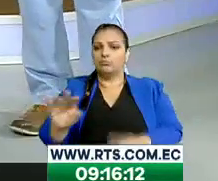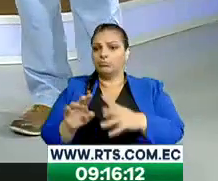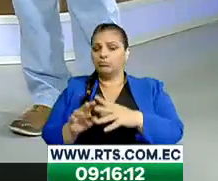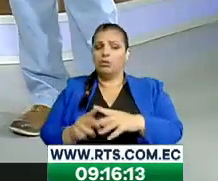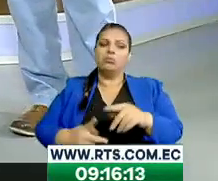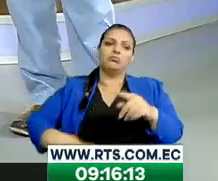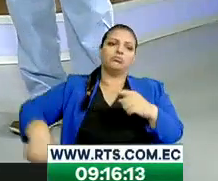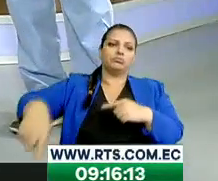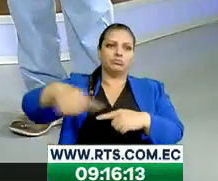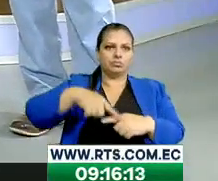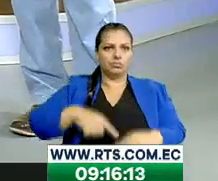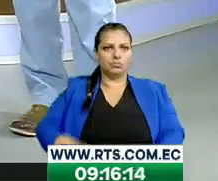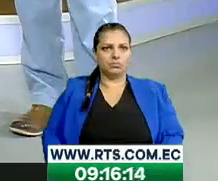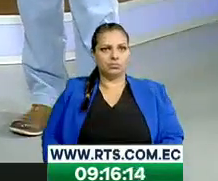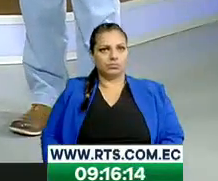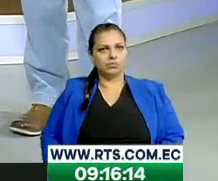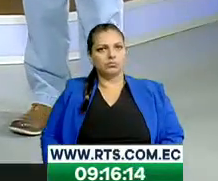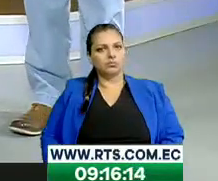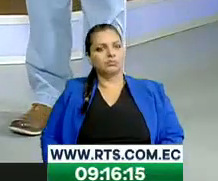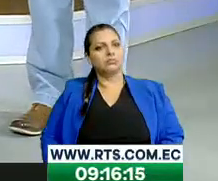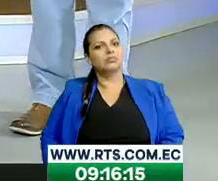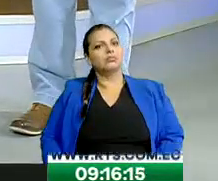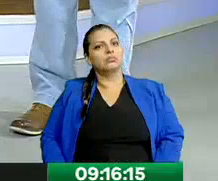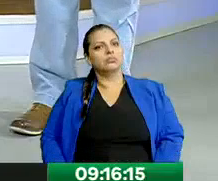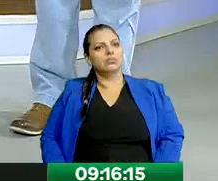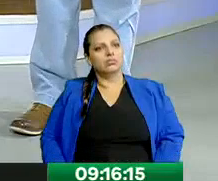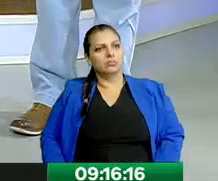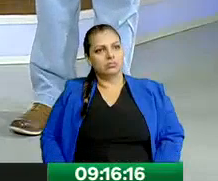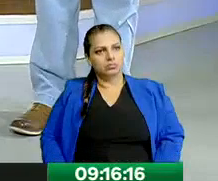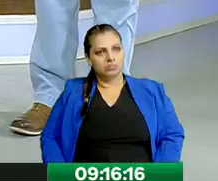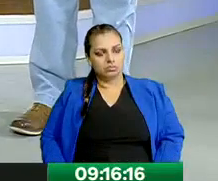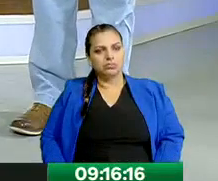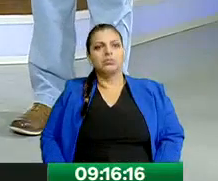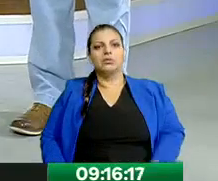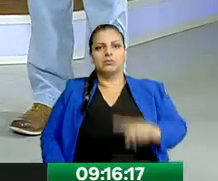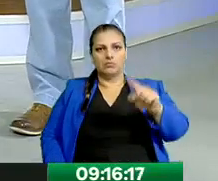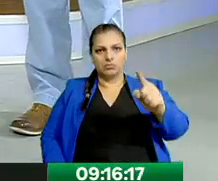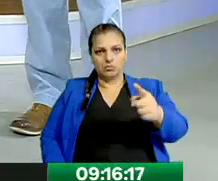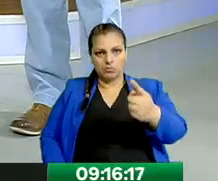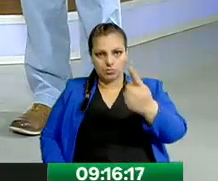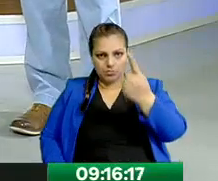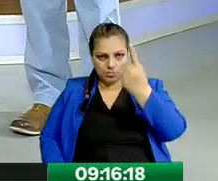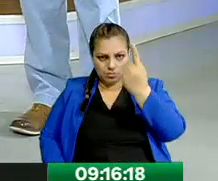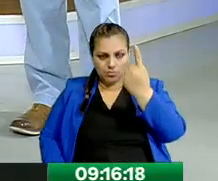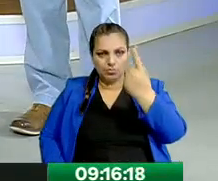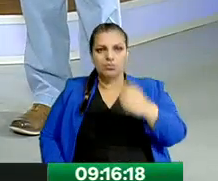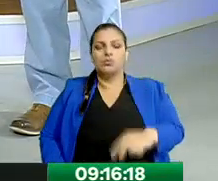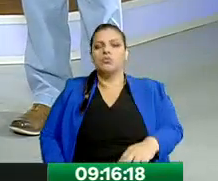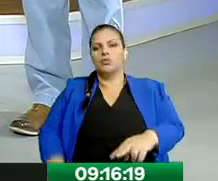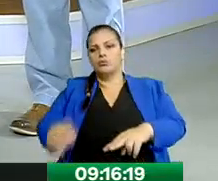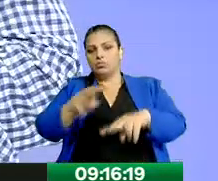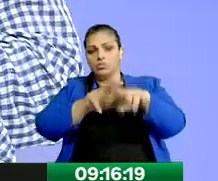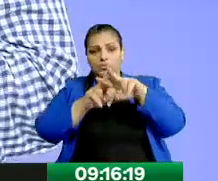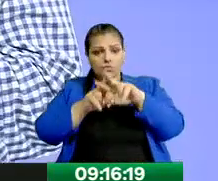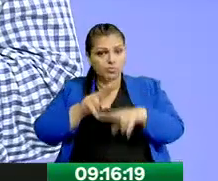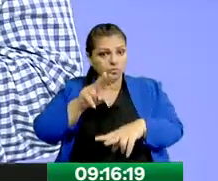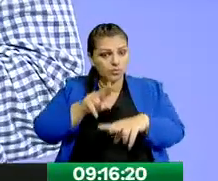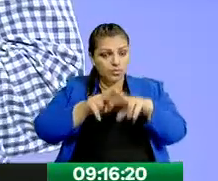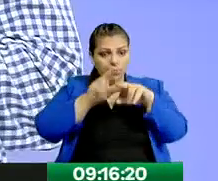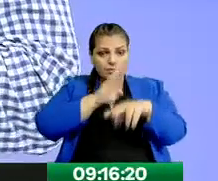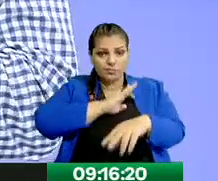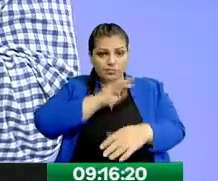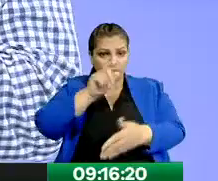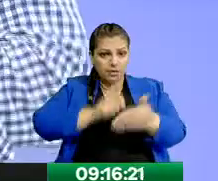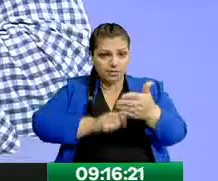segunda gratis, me dice, la tercera y cuarta. La segunda es gratis. La segunda es gratis por la primera que pago. Exactamente. La segunda es gratis, la tercera y cuarta. La tercera y cuarta tiene un